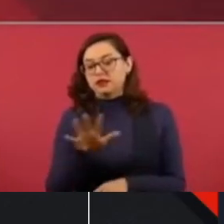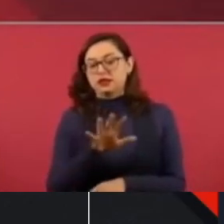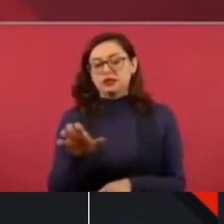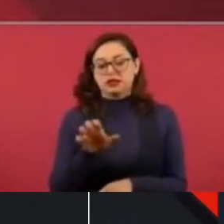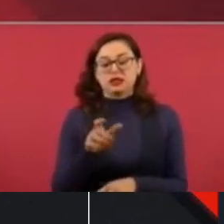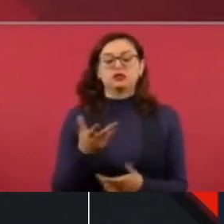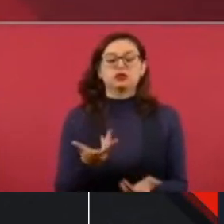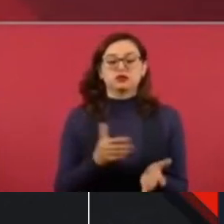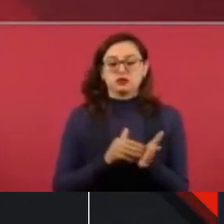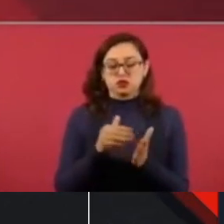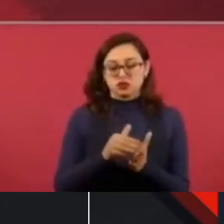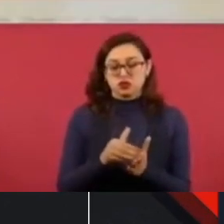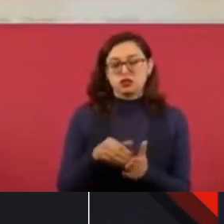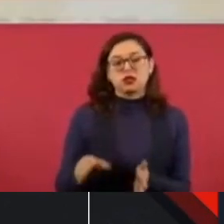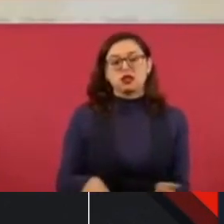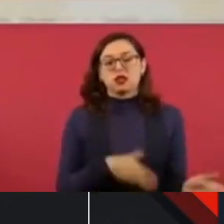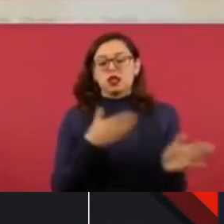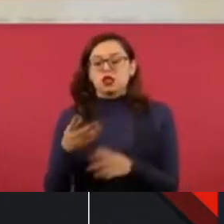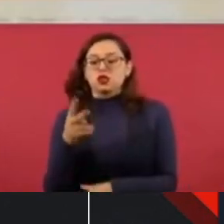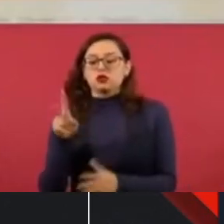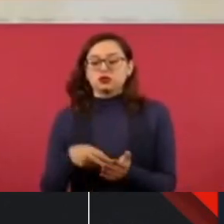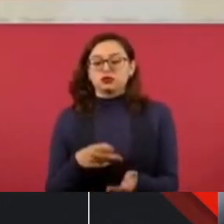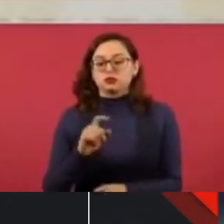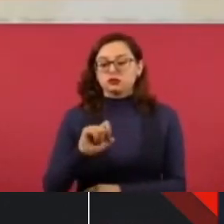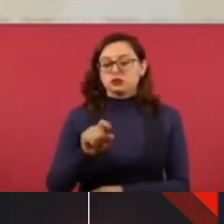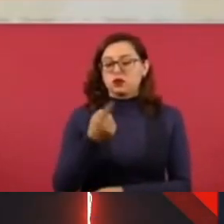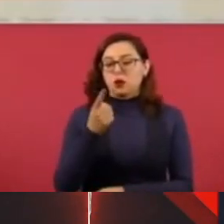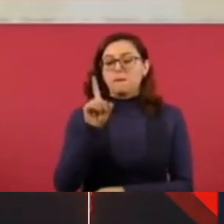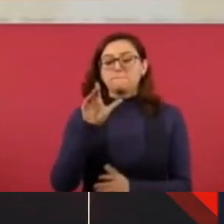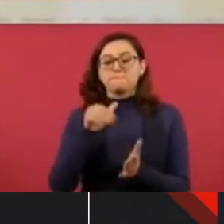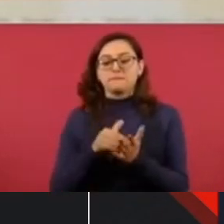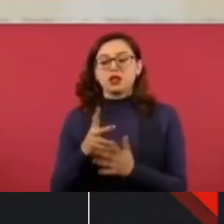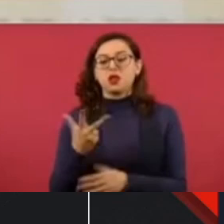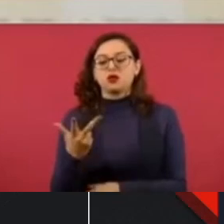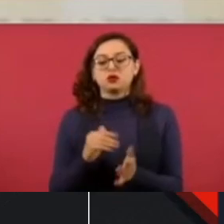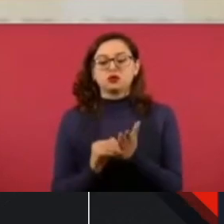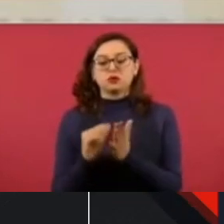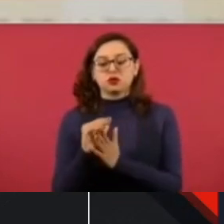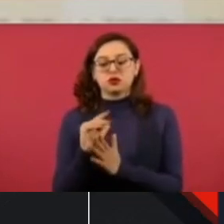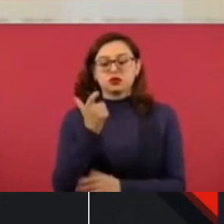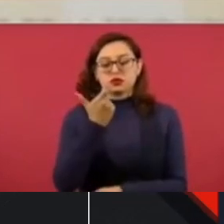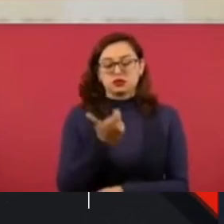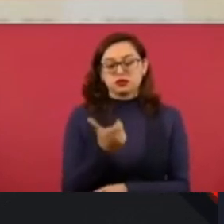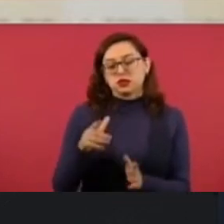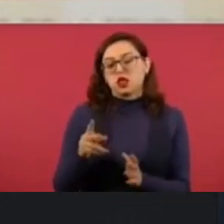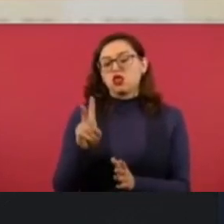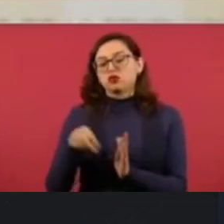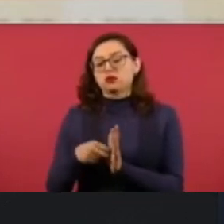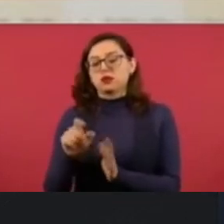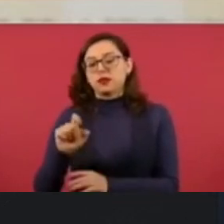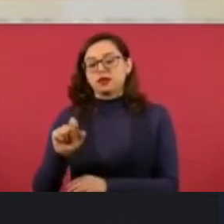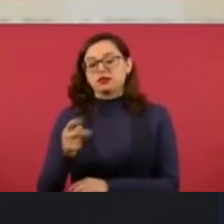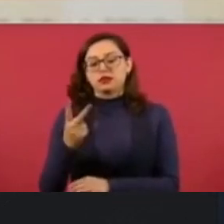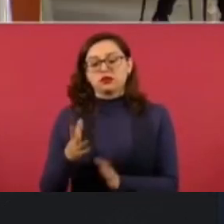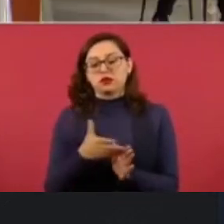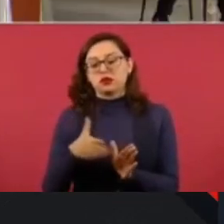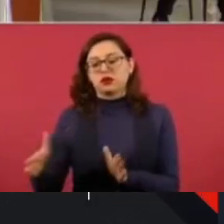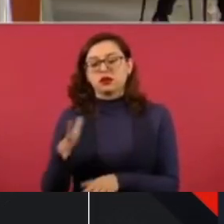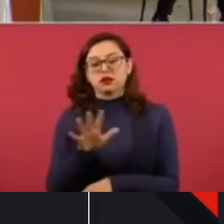578.18 millones de pesos. En 2021, 1.008 millones de pesos. Y 2022,